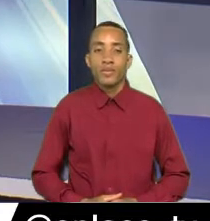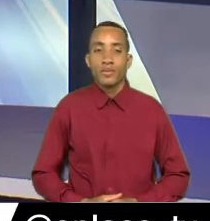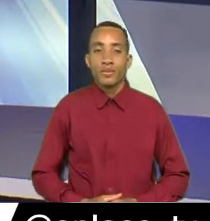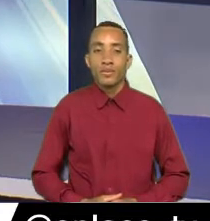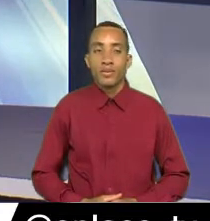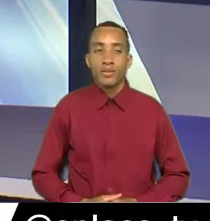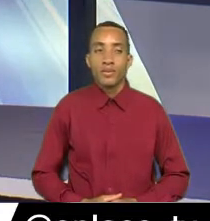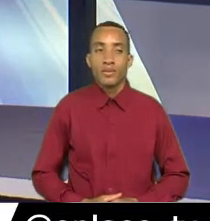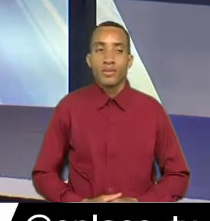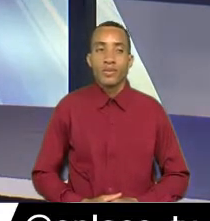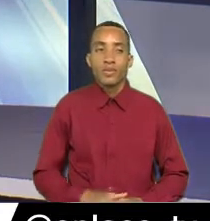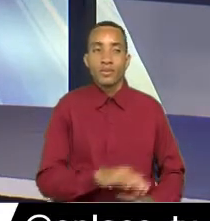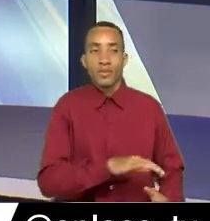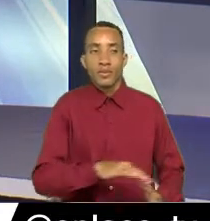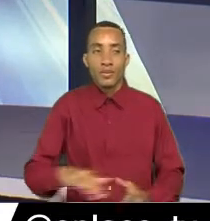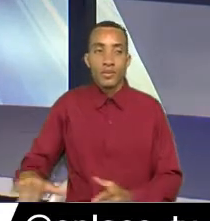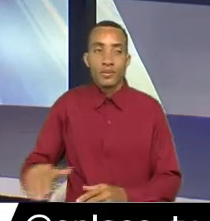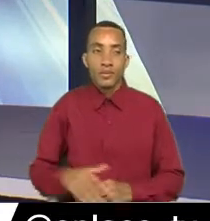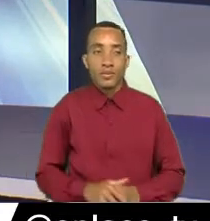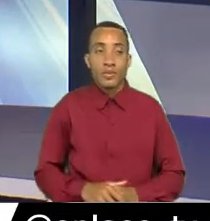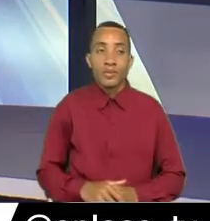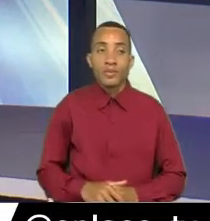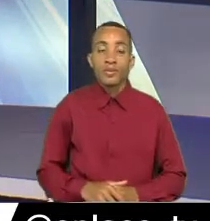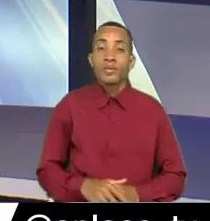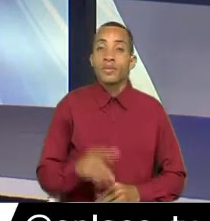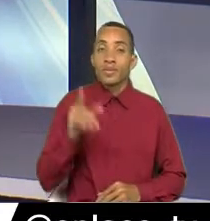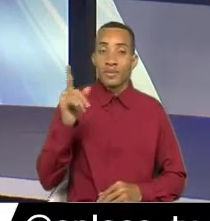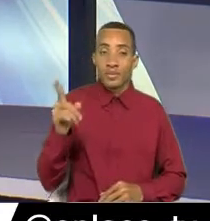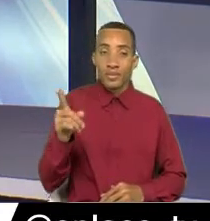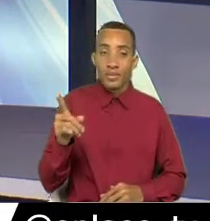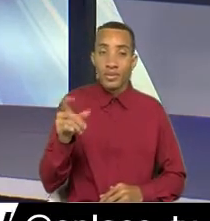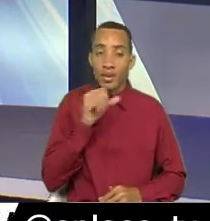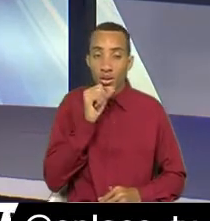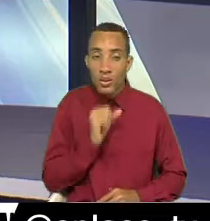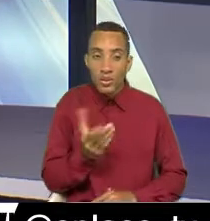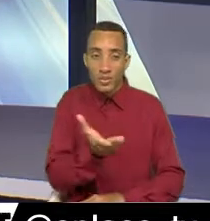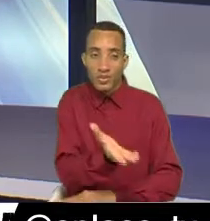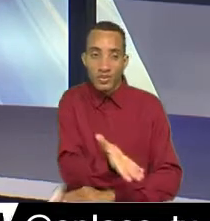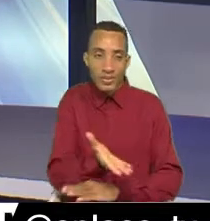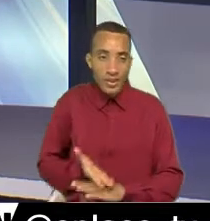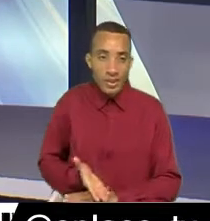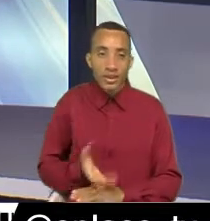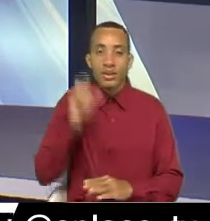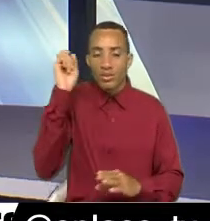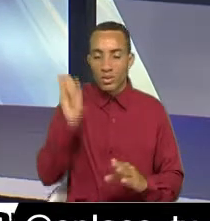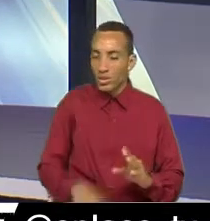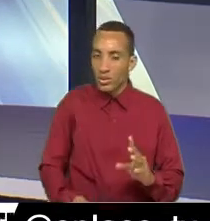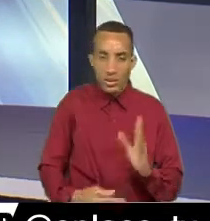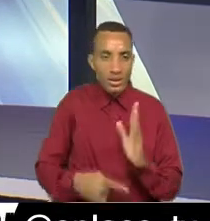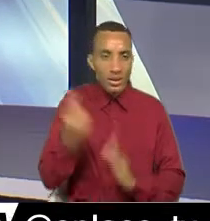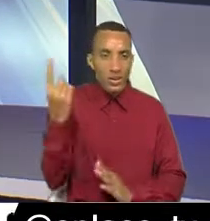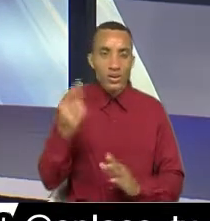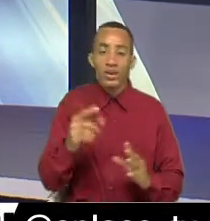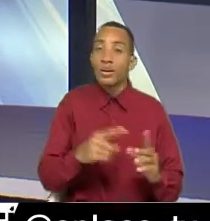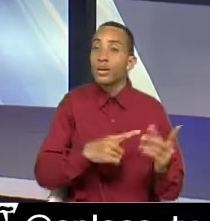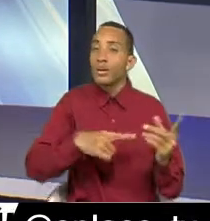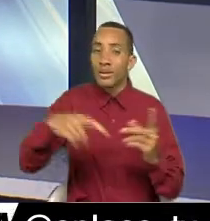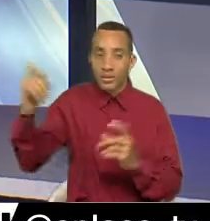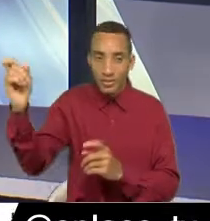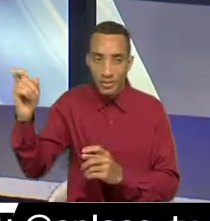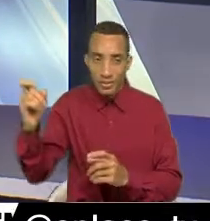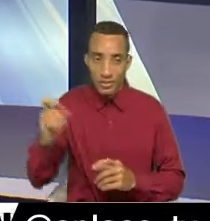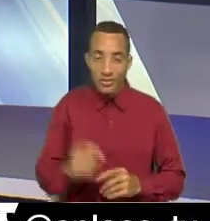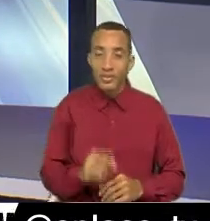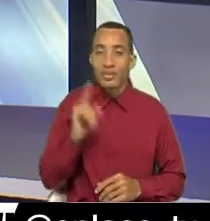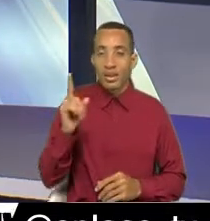Mujer exige que una reconocida entidad prestadora del servicio de salud autorice el traslado inmediato para hacer el tratamiento pertinente